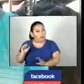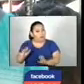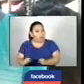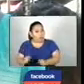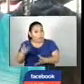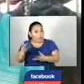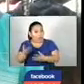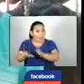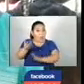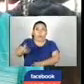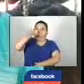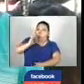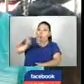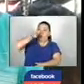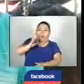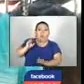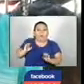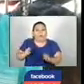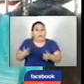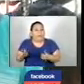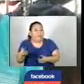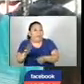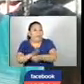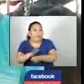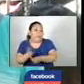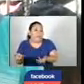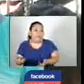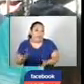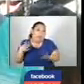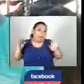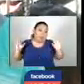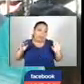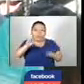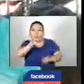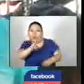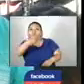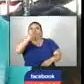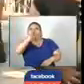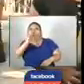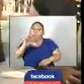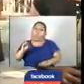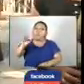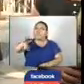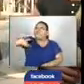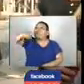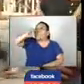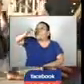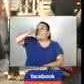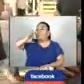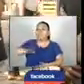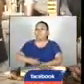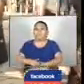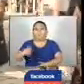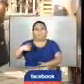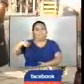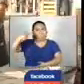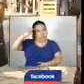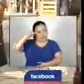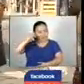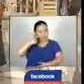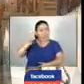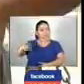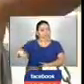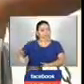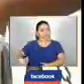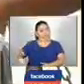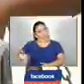alguien quisiera tomarse hasta más, pero como ya no le alcanza, pues hasta ahí nomás, dos o tres nomás se toma. Pensé que era mentira,